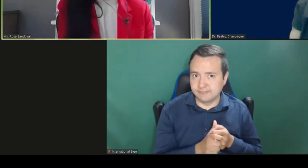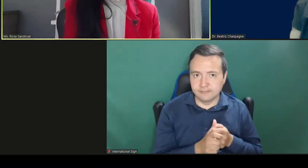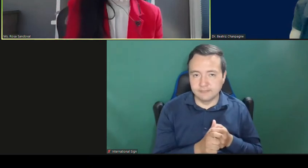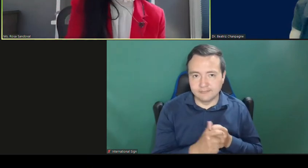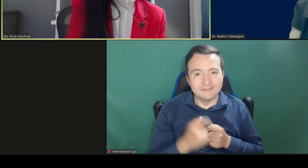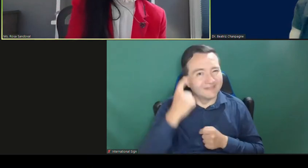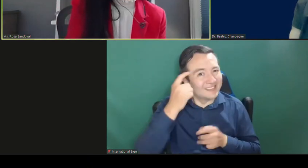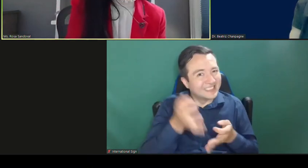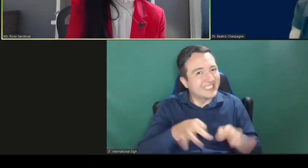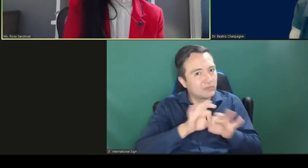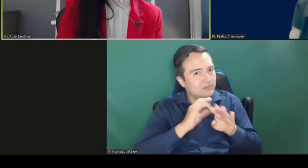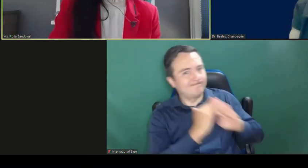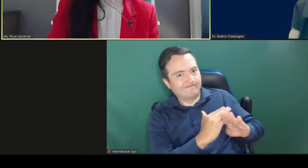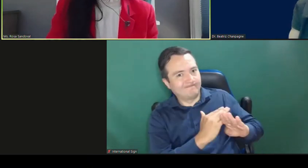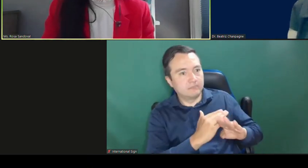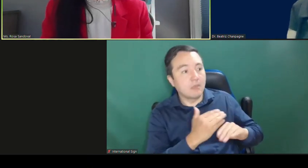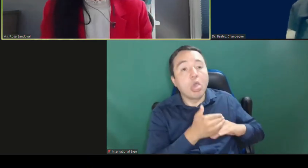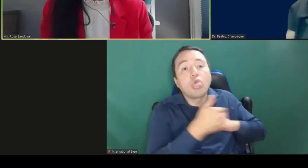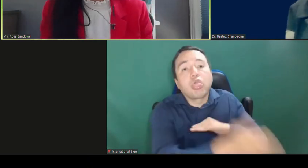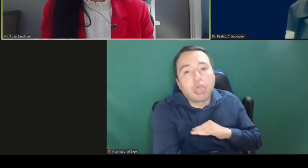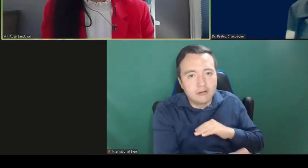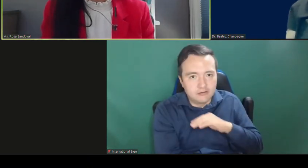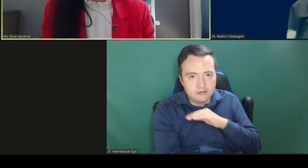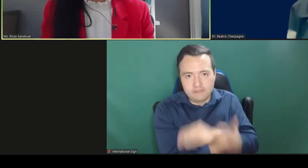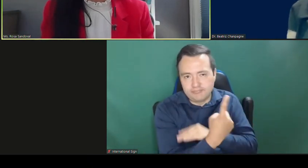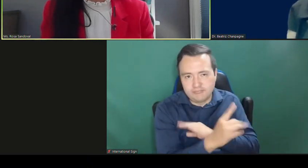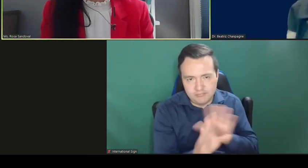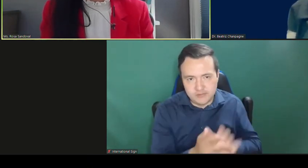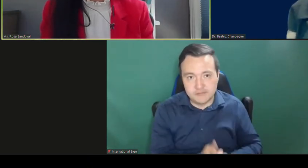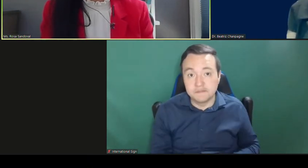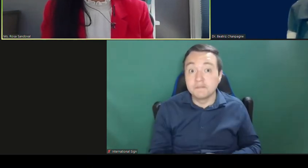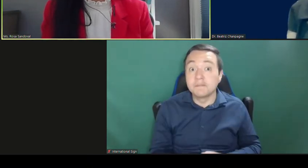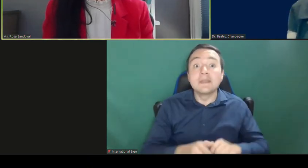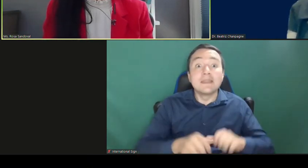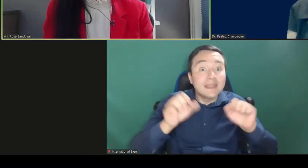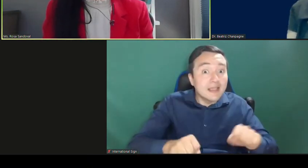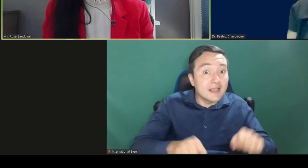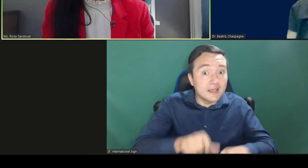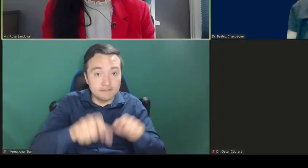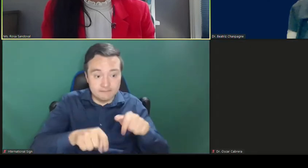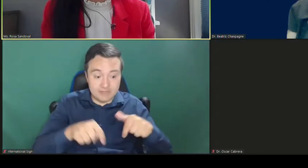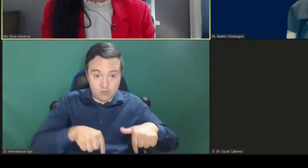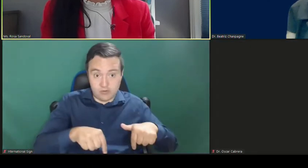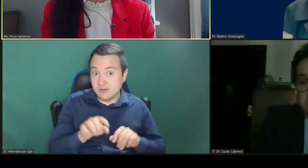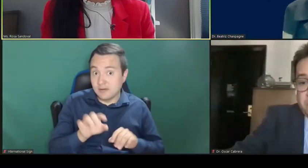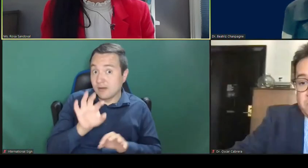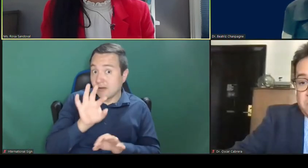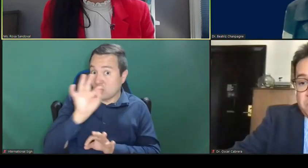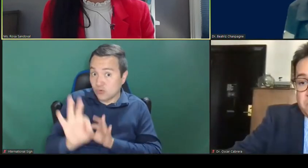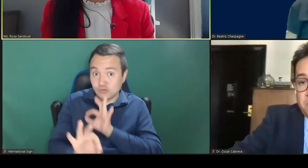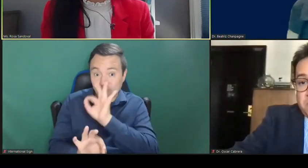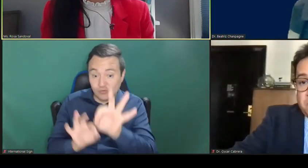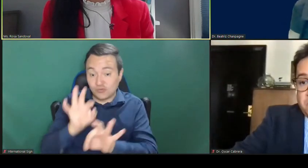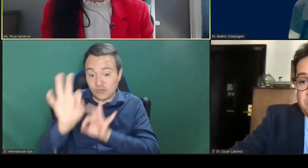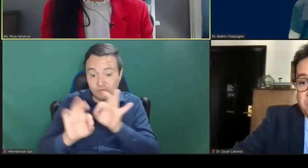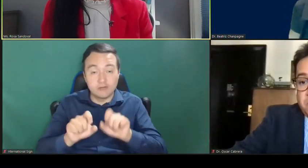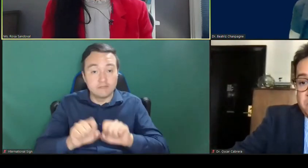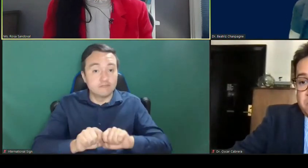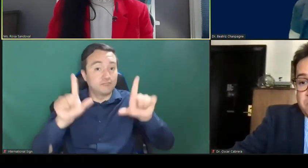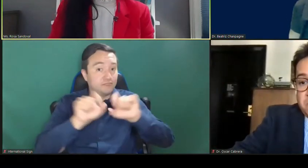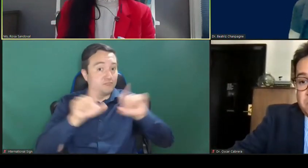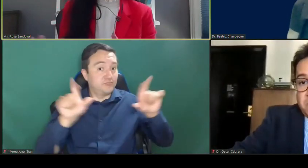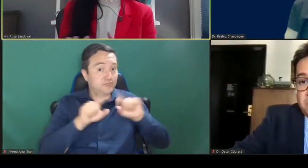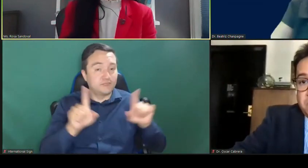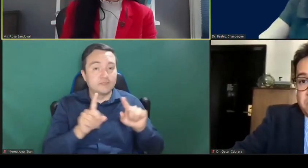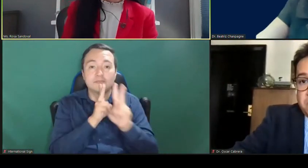bueno yo invito a los panelistas a que puedan ir contestando en el caso de los colegas que nos preguntan por el